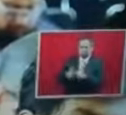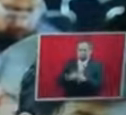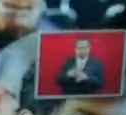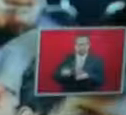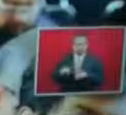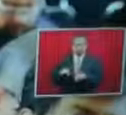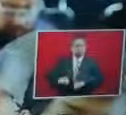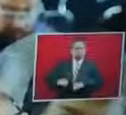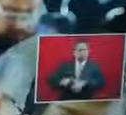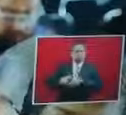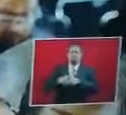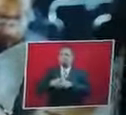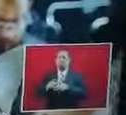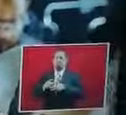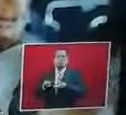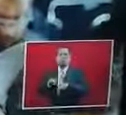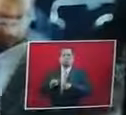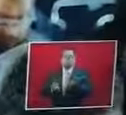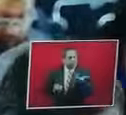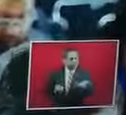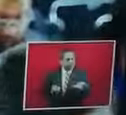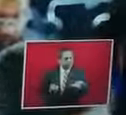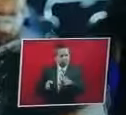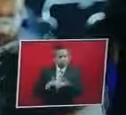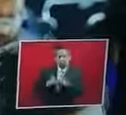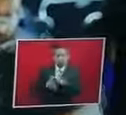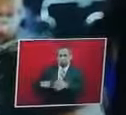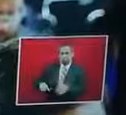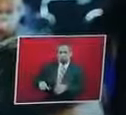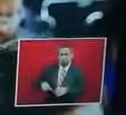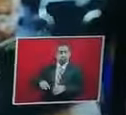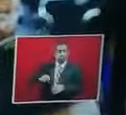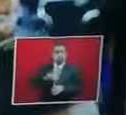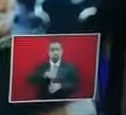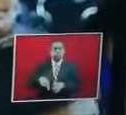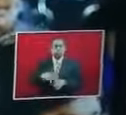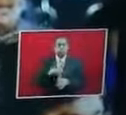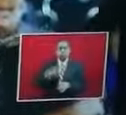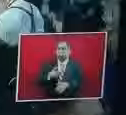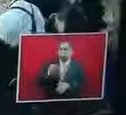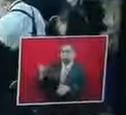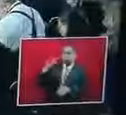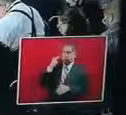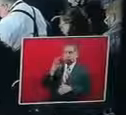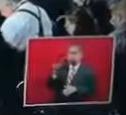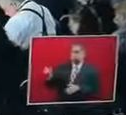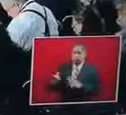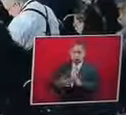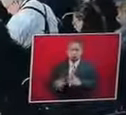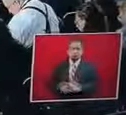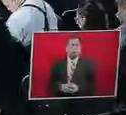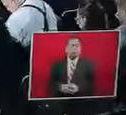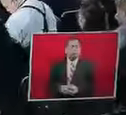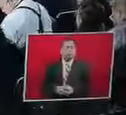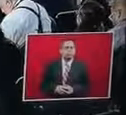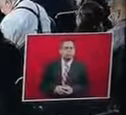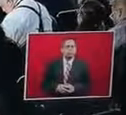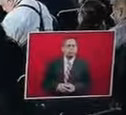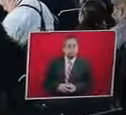gobierno tomaría en este caso, que es una demanda de los veracruzanos? Bueno, nosotros